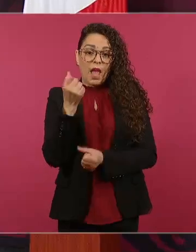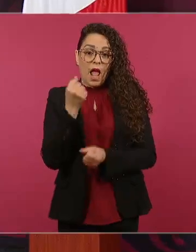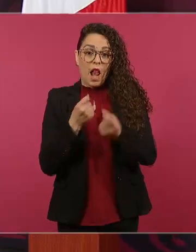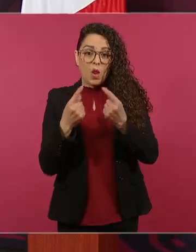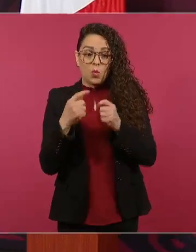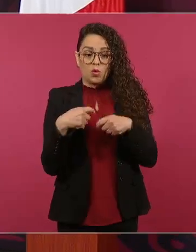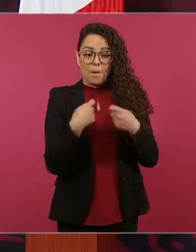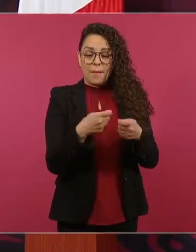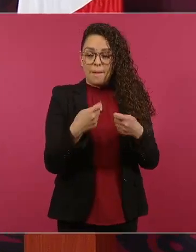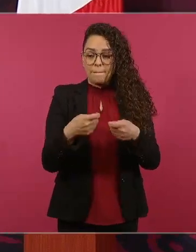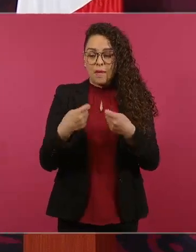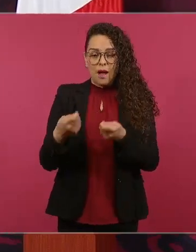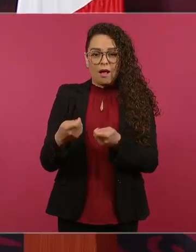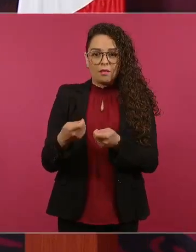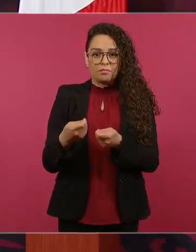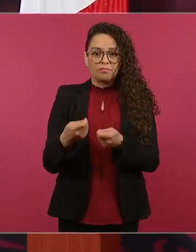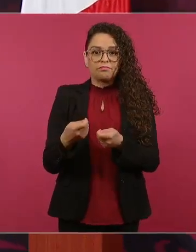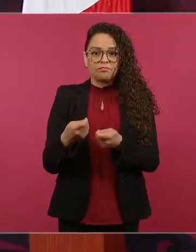concepciones distintas.